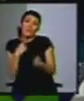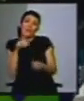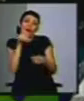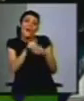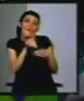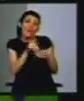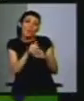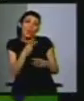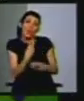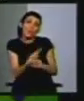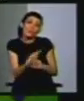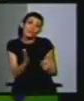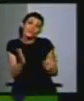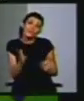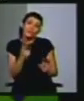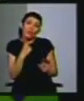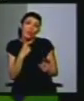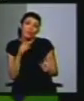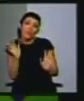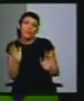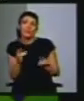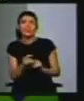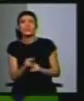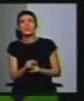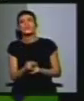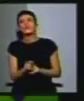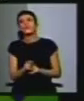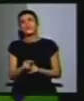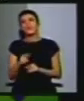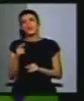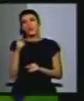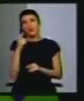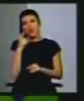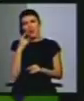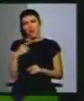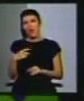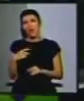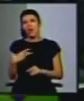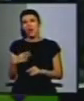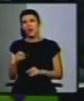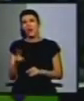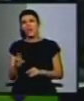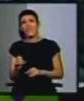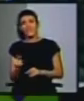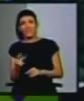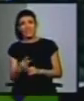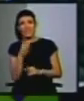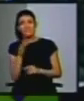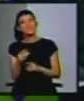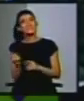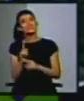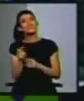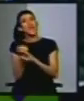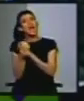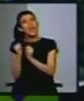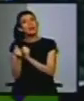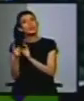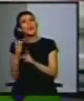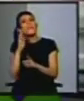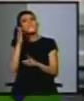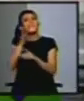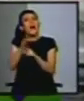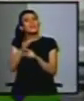hubiera gustado que no hubiera ocurrido. Horvath sostiene que su decisión va más allá de una simple renuncia, sino que es parte de la formación de un nuevo referente